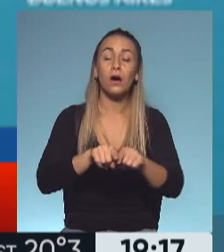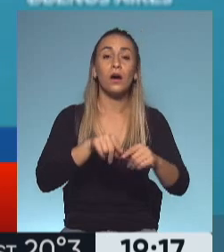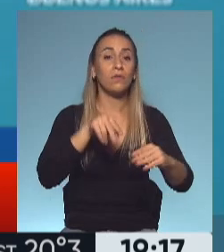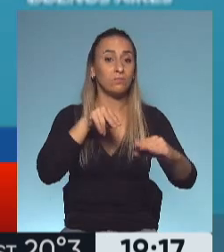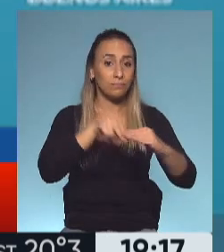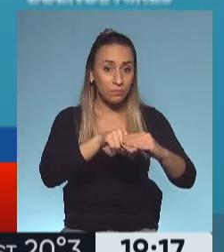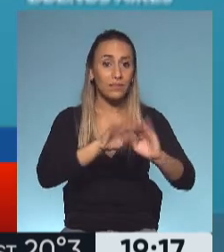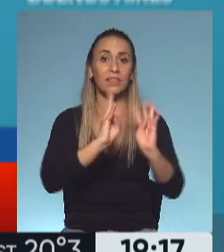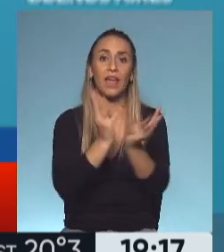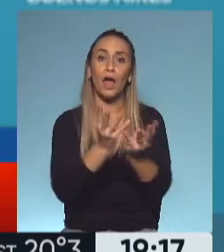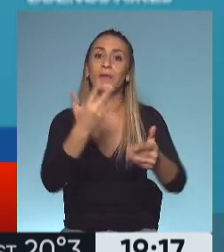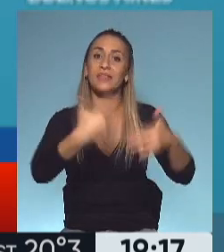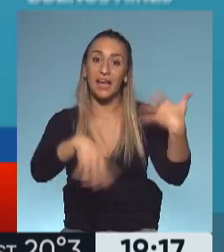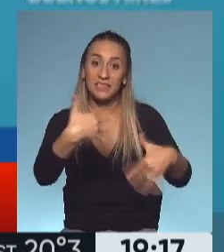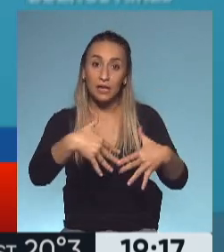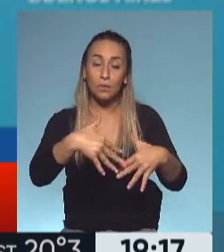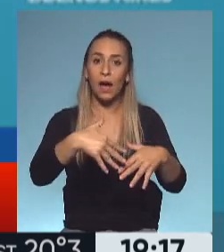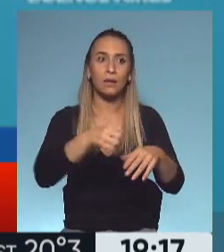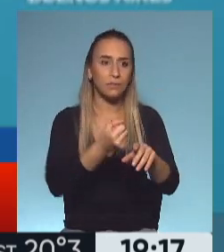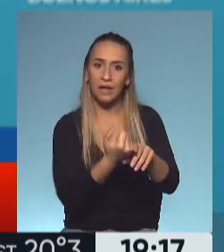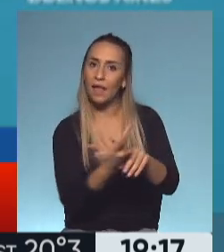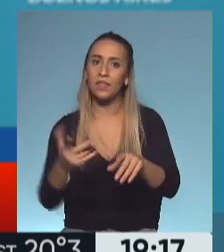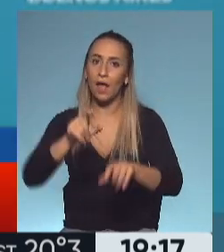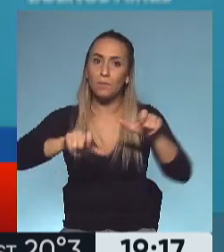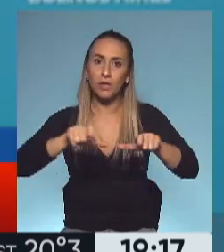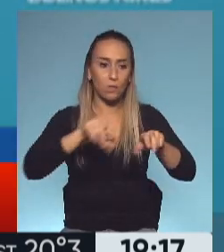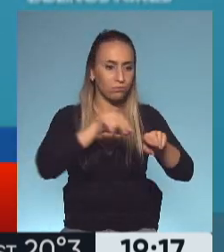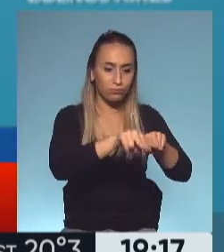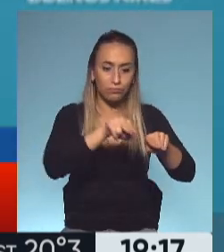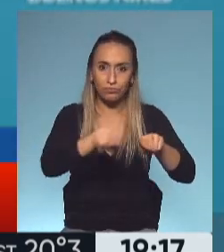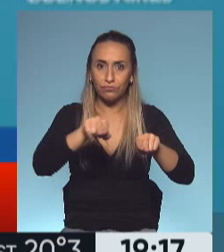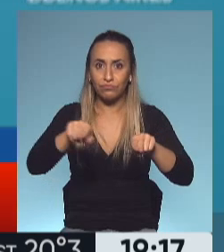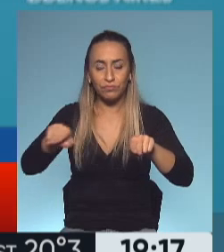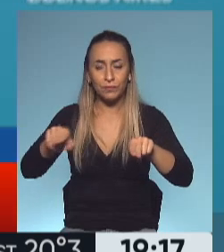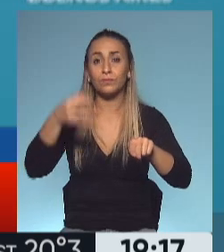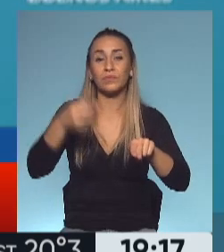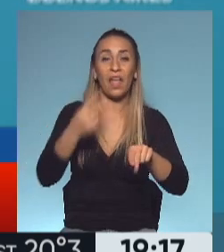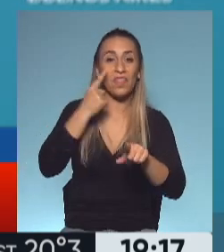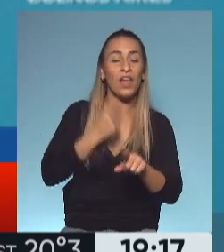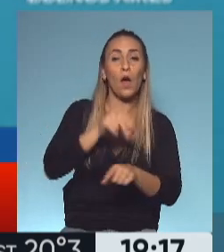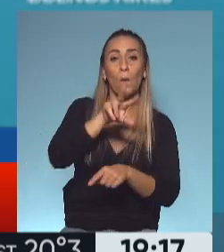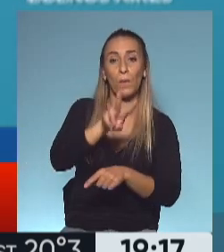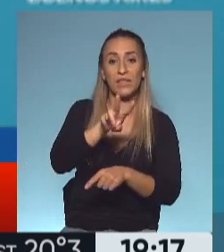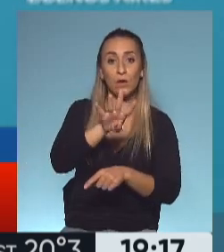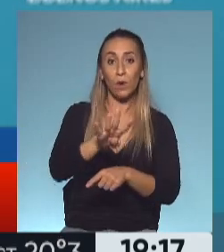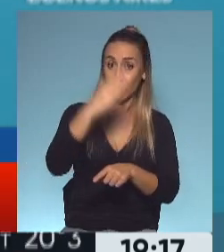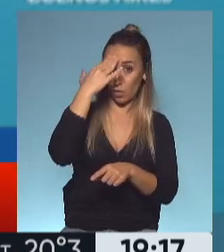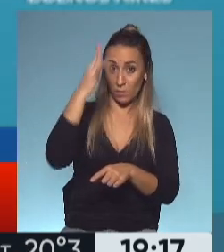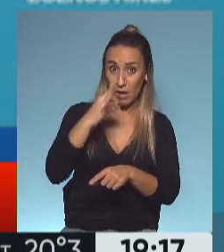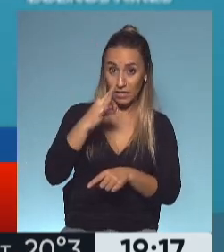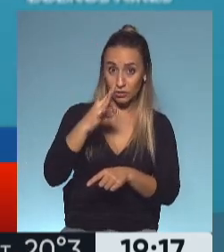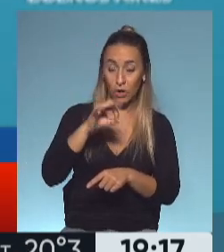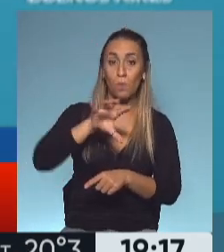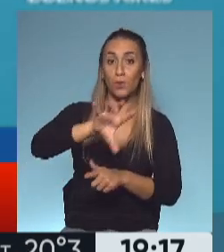terapia intensiva, el uso de camas de terapia intensiva. El 24 de marzo, en la región del Gran